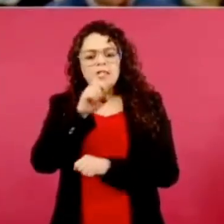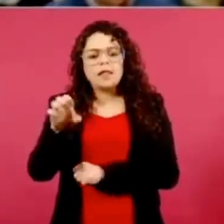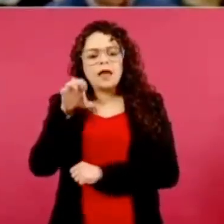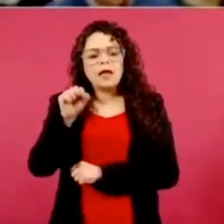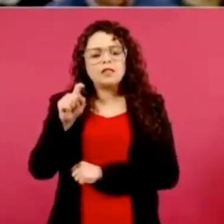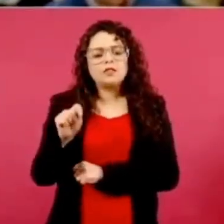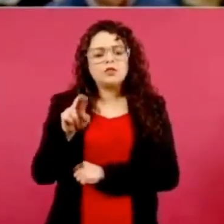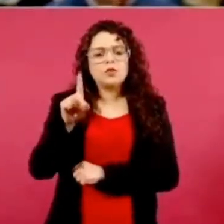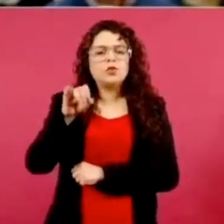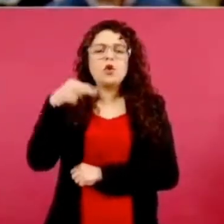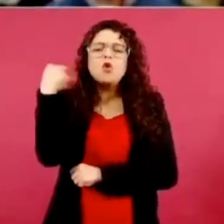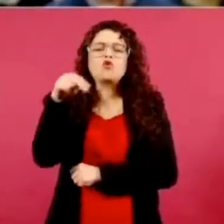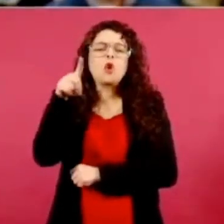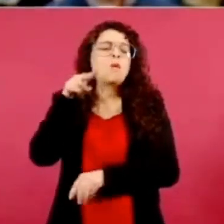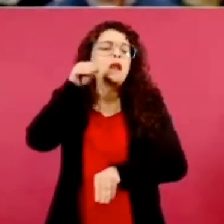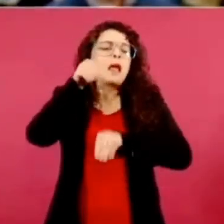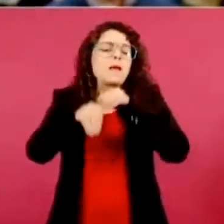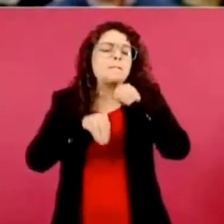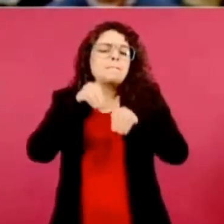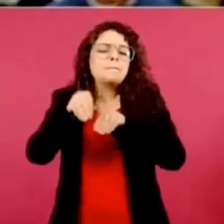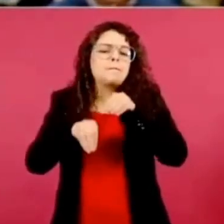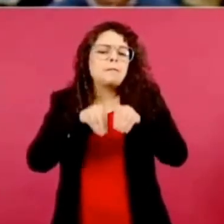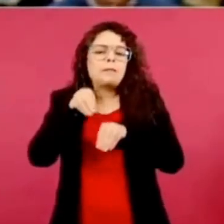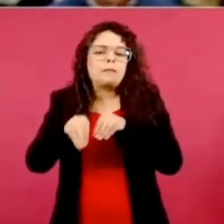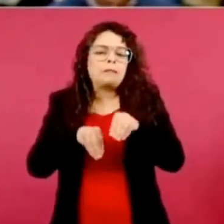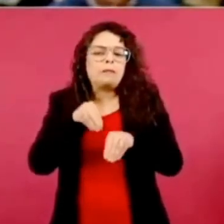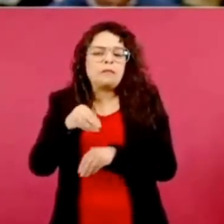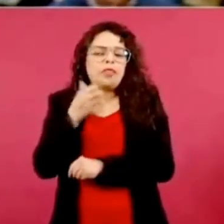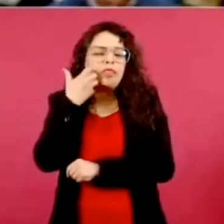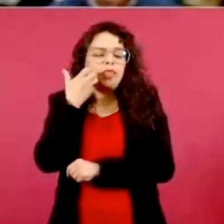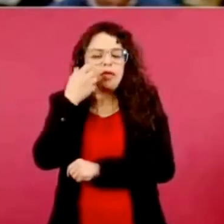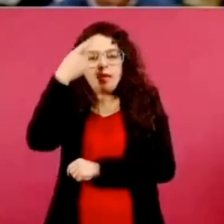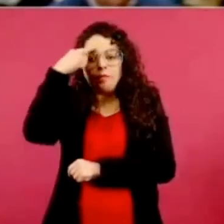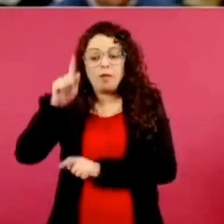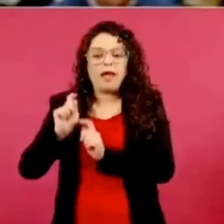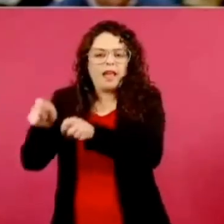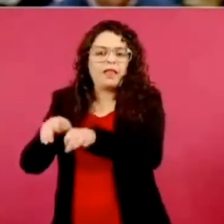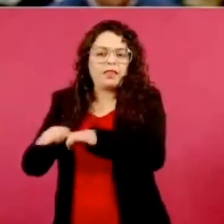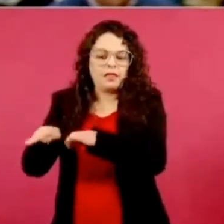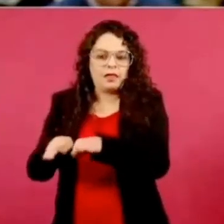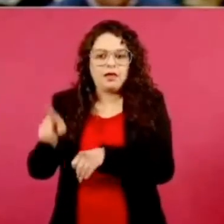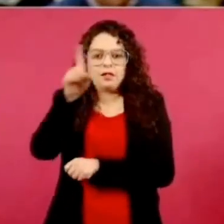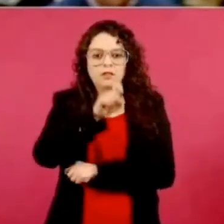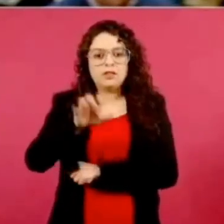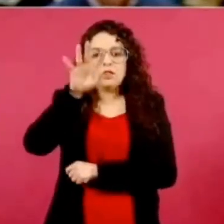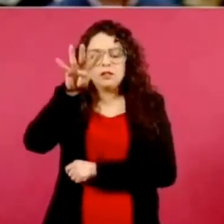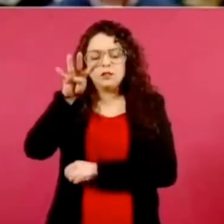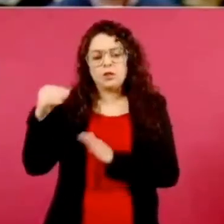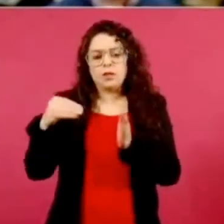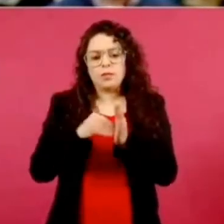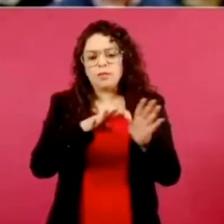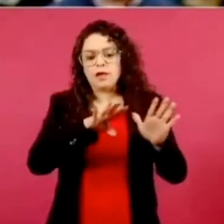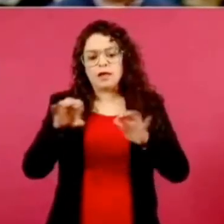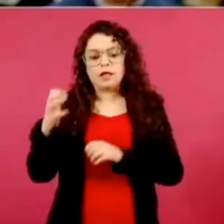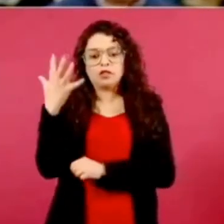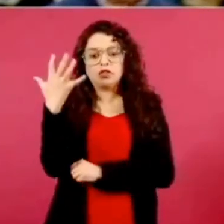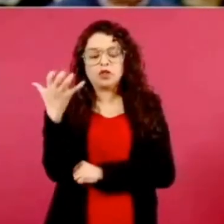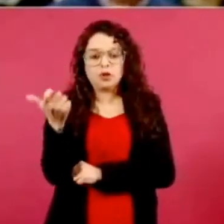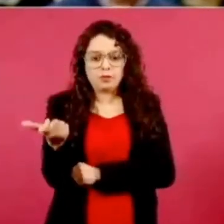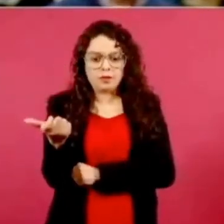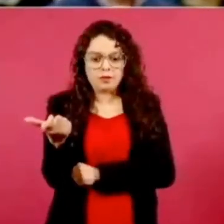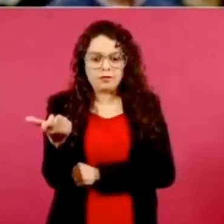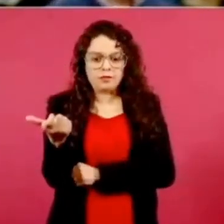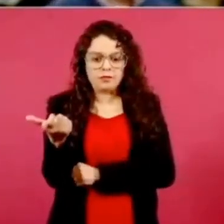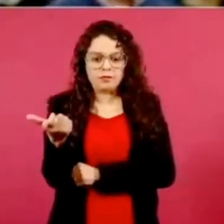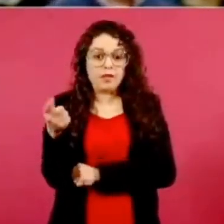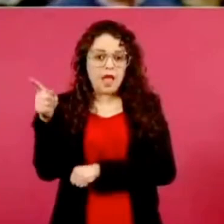nombres rimbombantes para puestos que fueron inventados, con un sueldo de 119,505 pesos, pero es amigo del